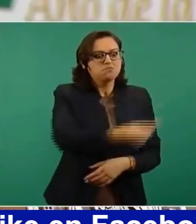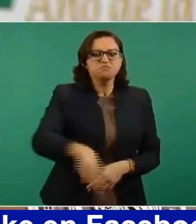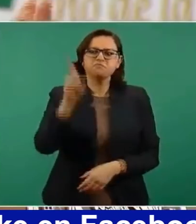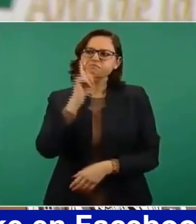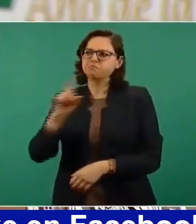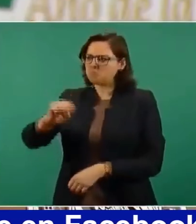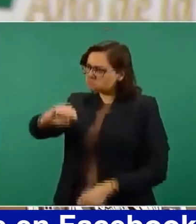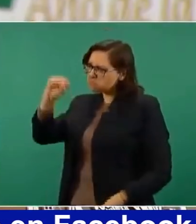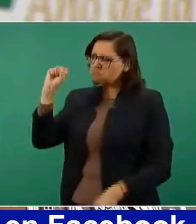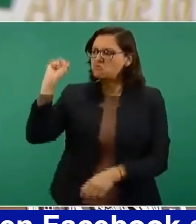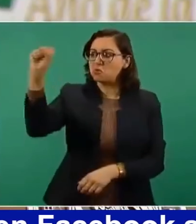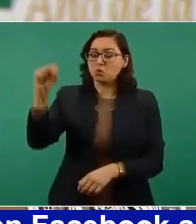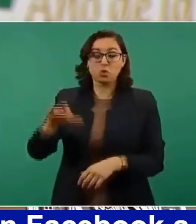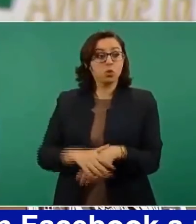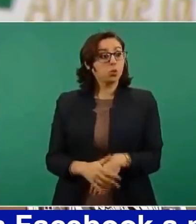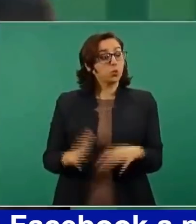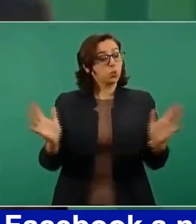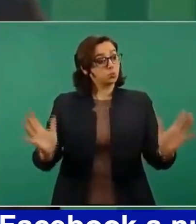Es el mundo al revés.